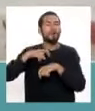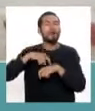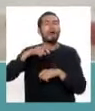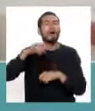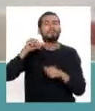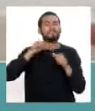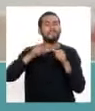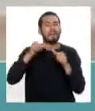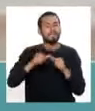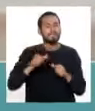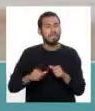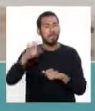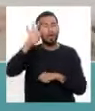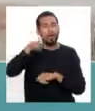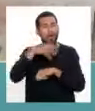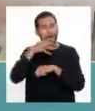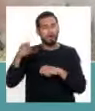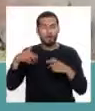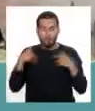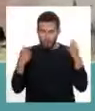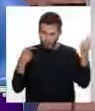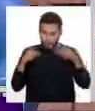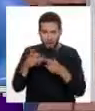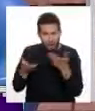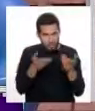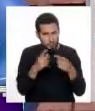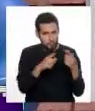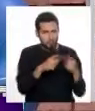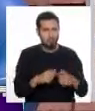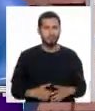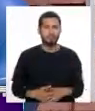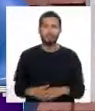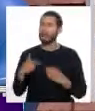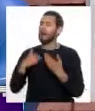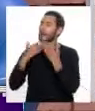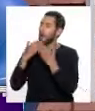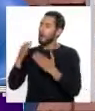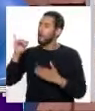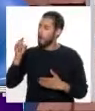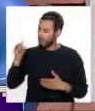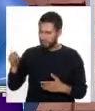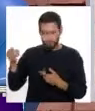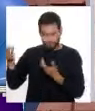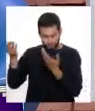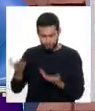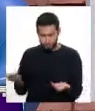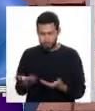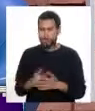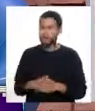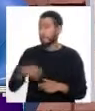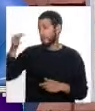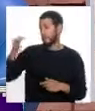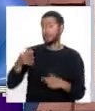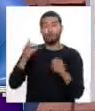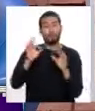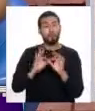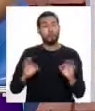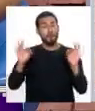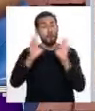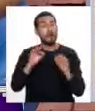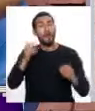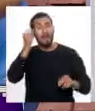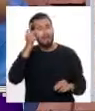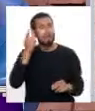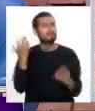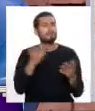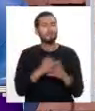cronograma para poder brindar los servicios. Bueno, te agradezco muchísimo, Jorge, por estar aquí y de verdad, qué importante entender